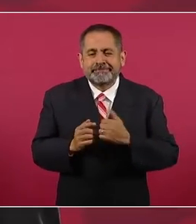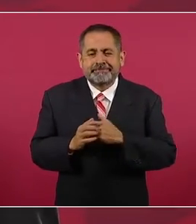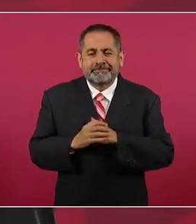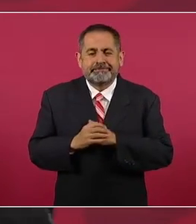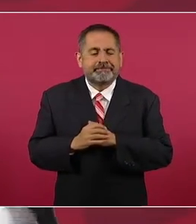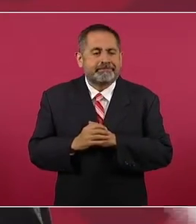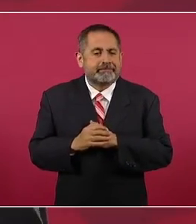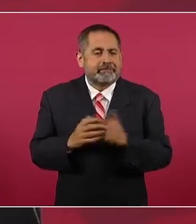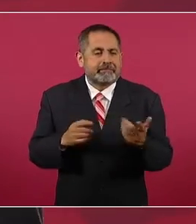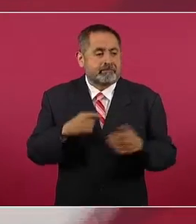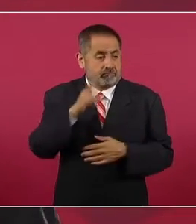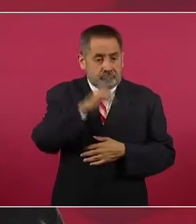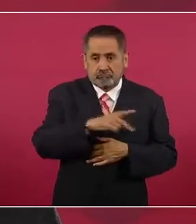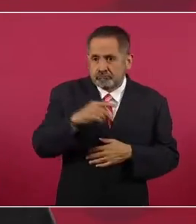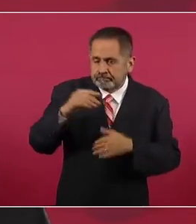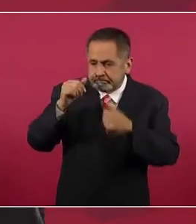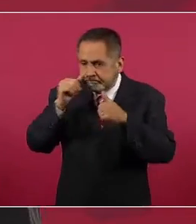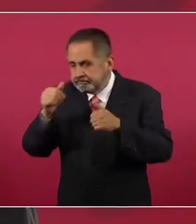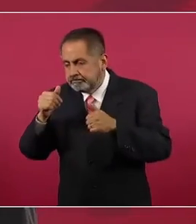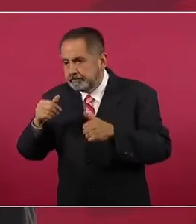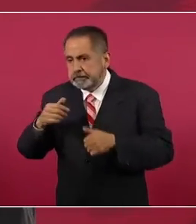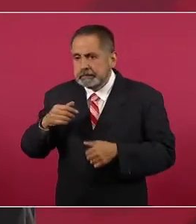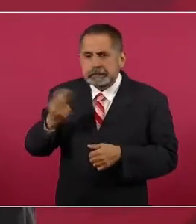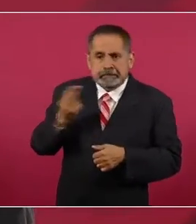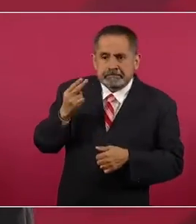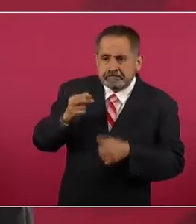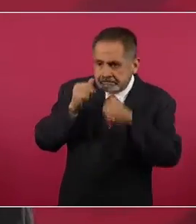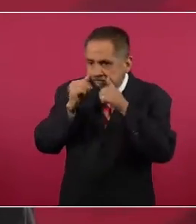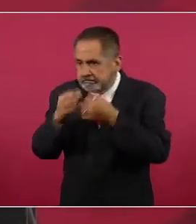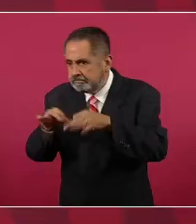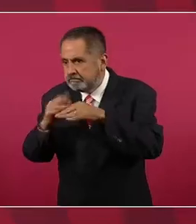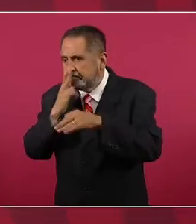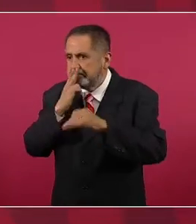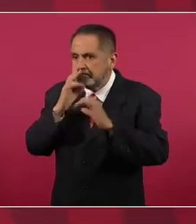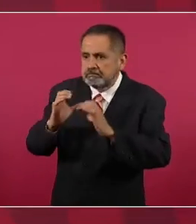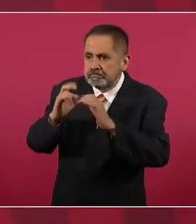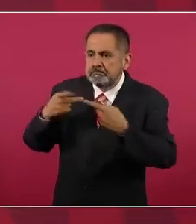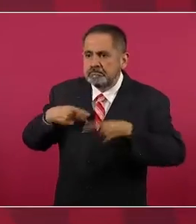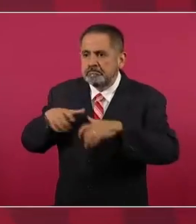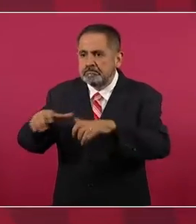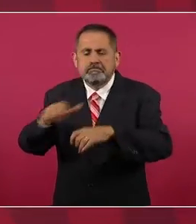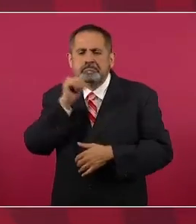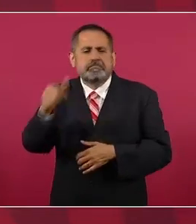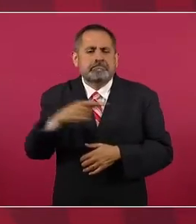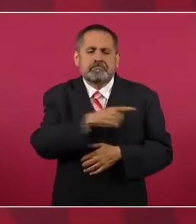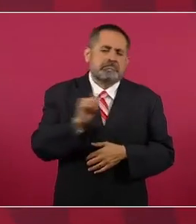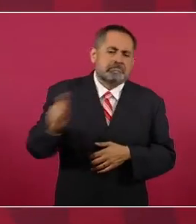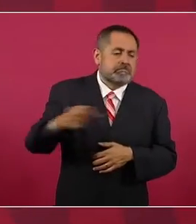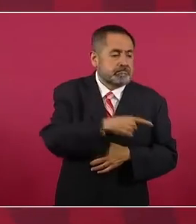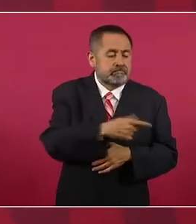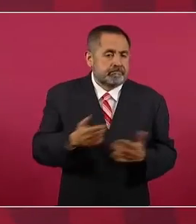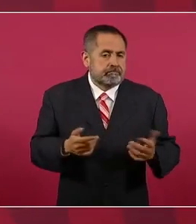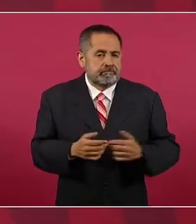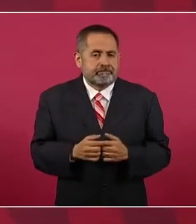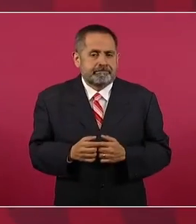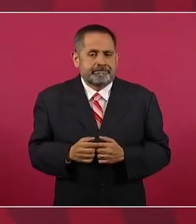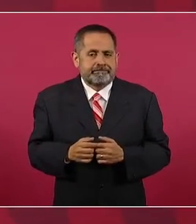que no le importa el pueblo, que se queda si